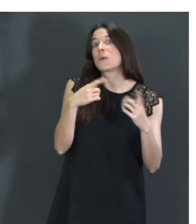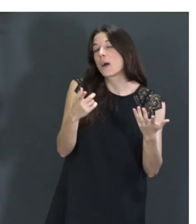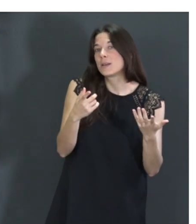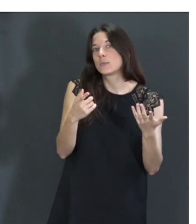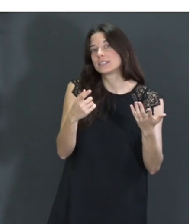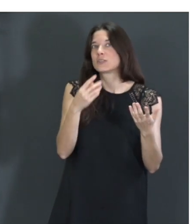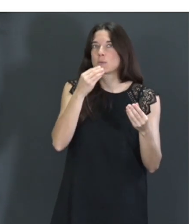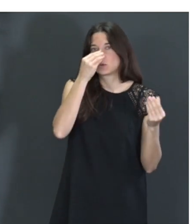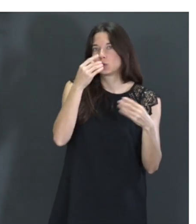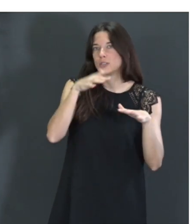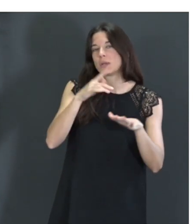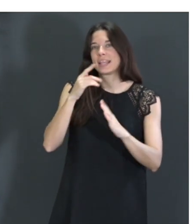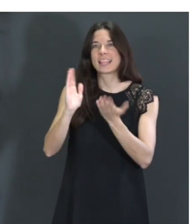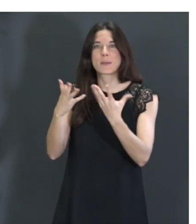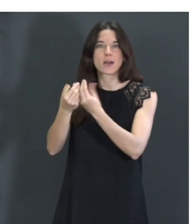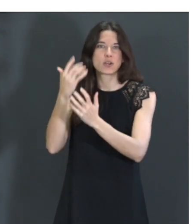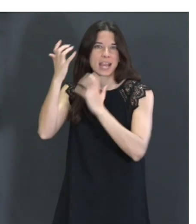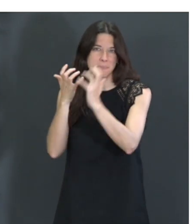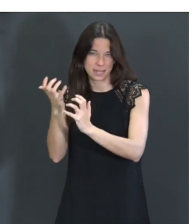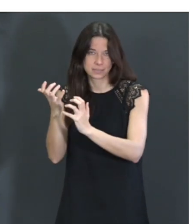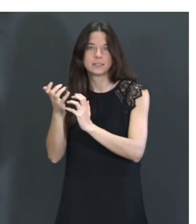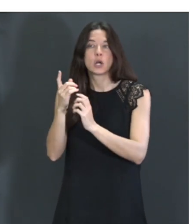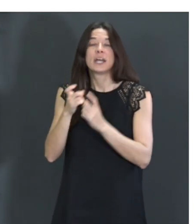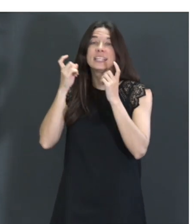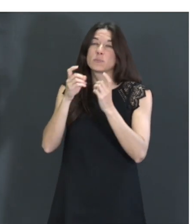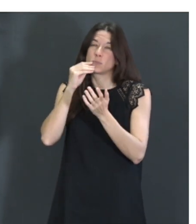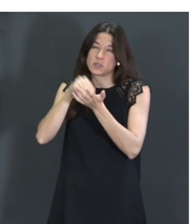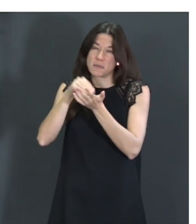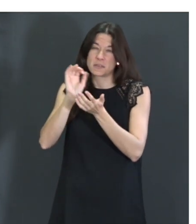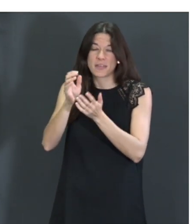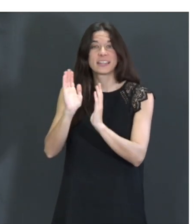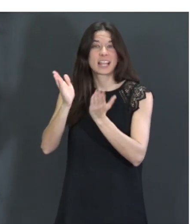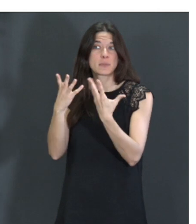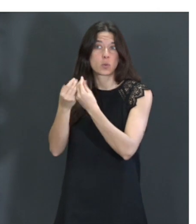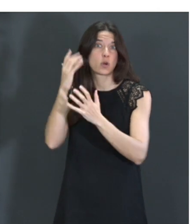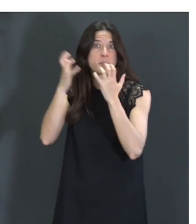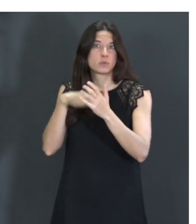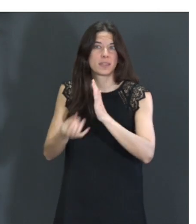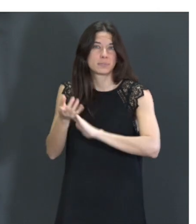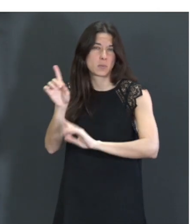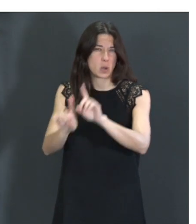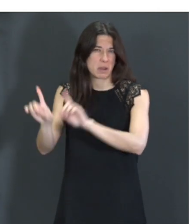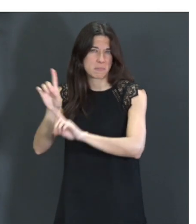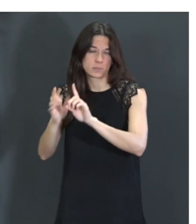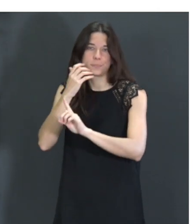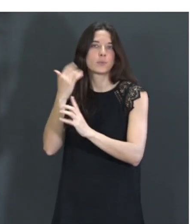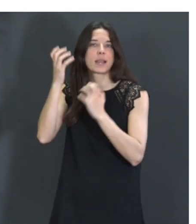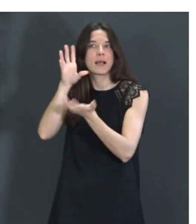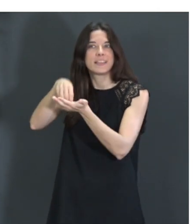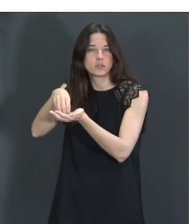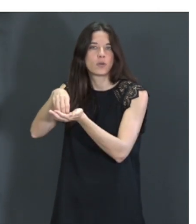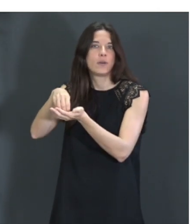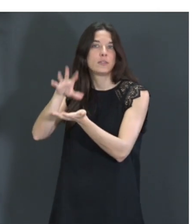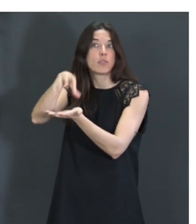con animales, pudiendo evitar algunas de las supuestas complicaciones que tienes pues al meter un animal en un centro sanitario,